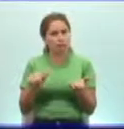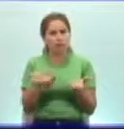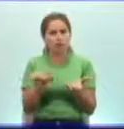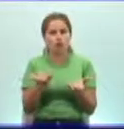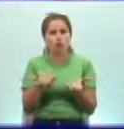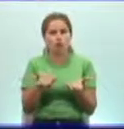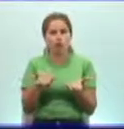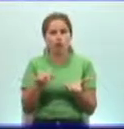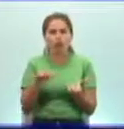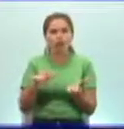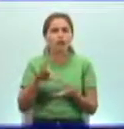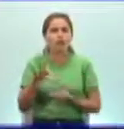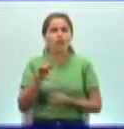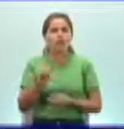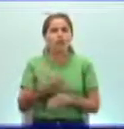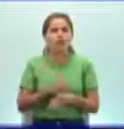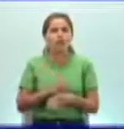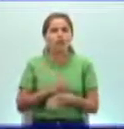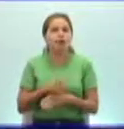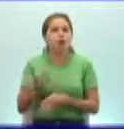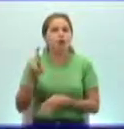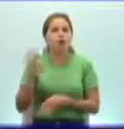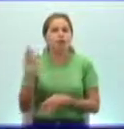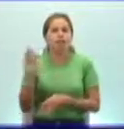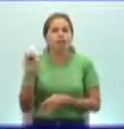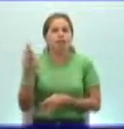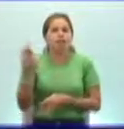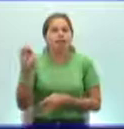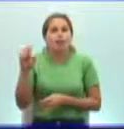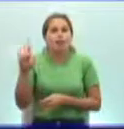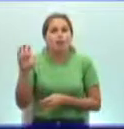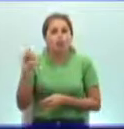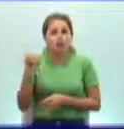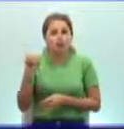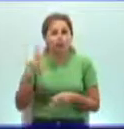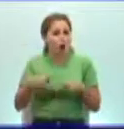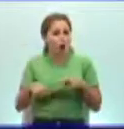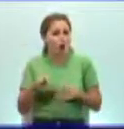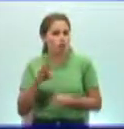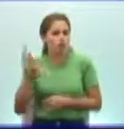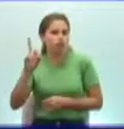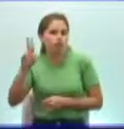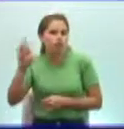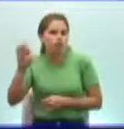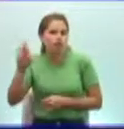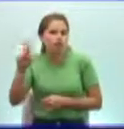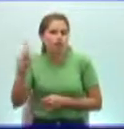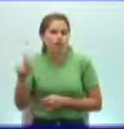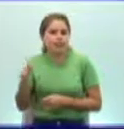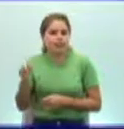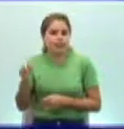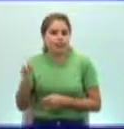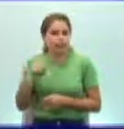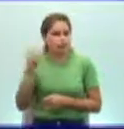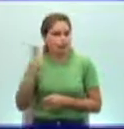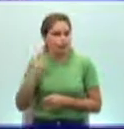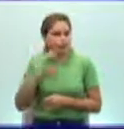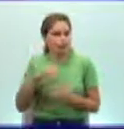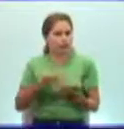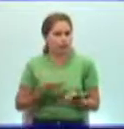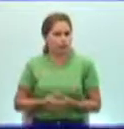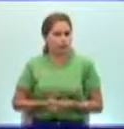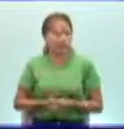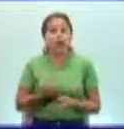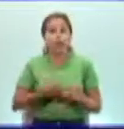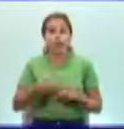haciendo referencia, cuando digamos entonces fuerza electromotriz, a una fuerza, como podríamos quizás pensar nosotros. Por tanto, para conocer